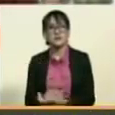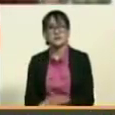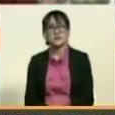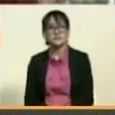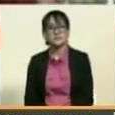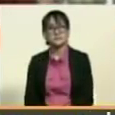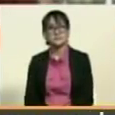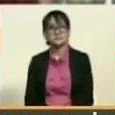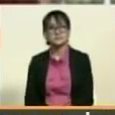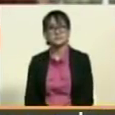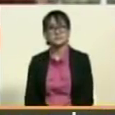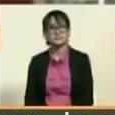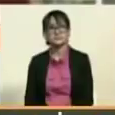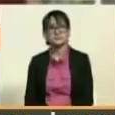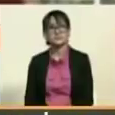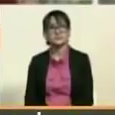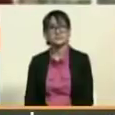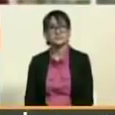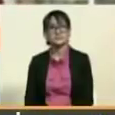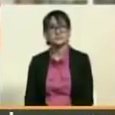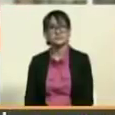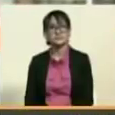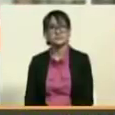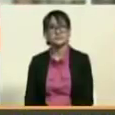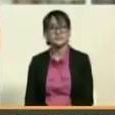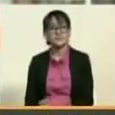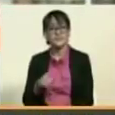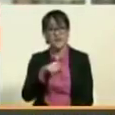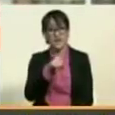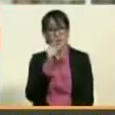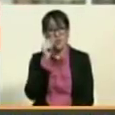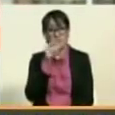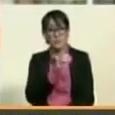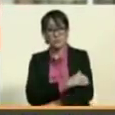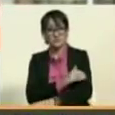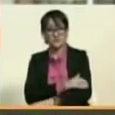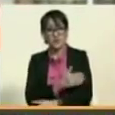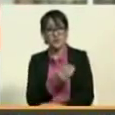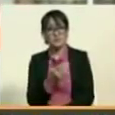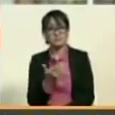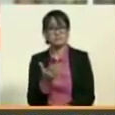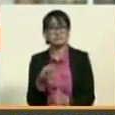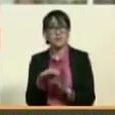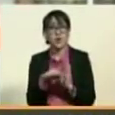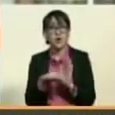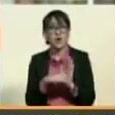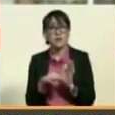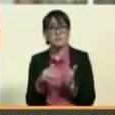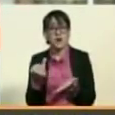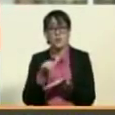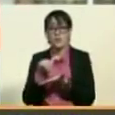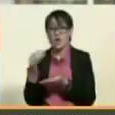Bueno, de verdad yo creo que el candidato Henry Falcón no sabe lo que dice. Ese programa se lo escribieron en Nueva York